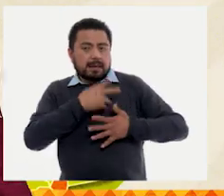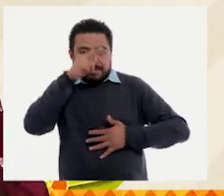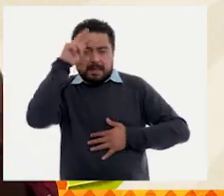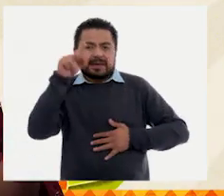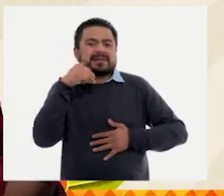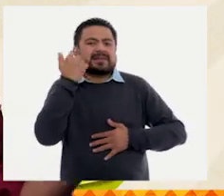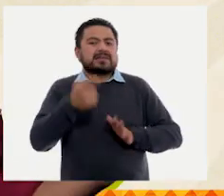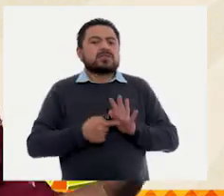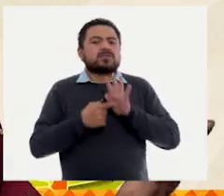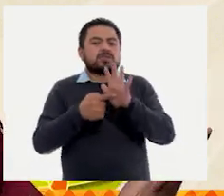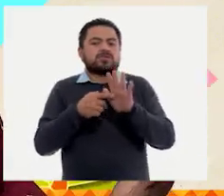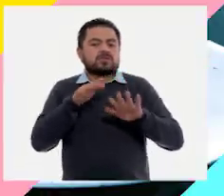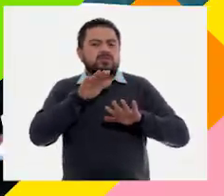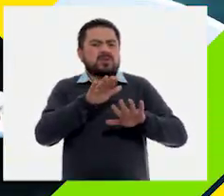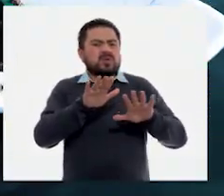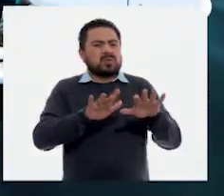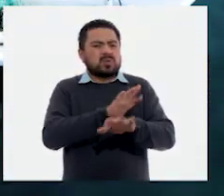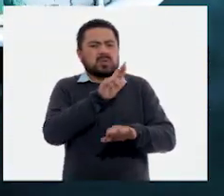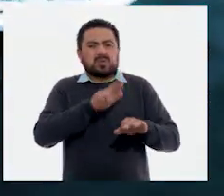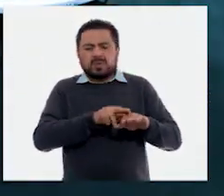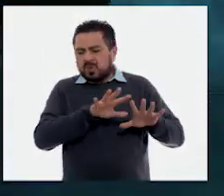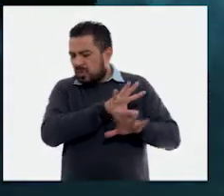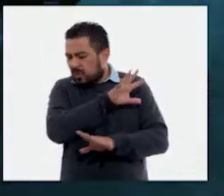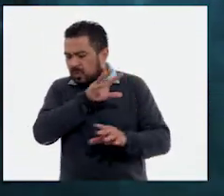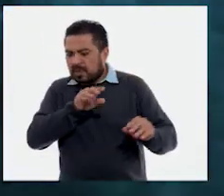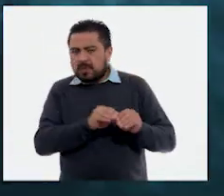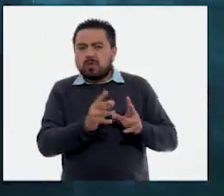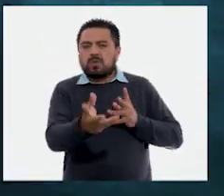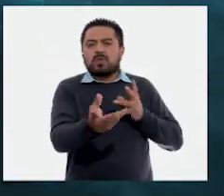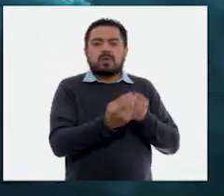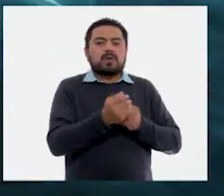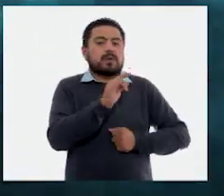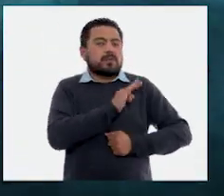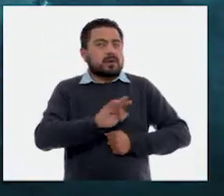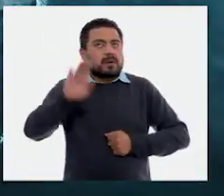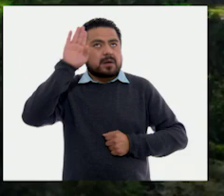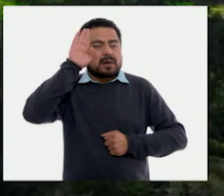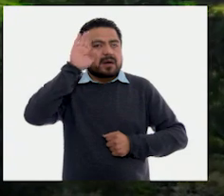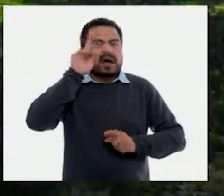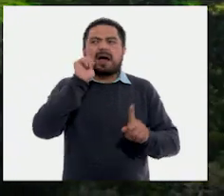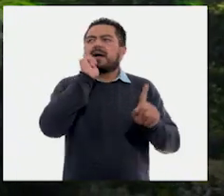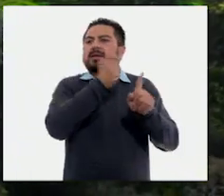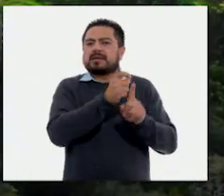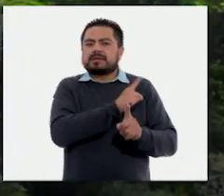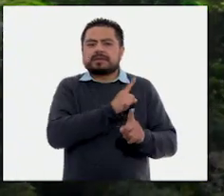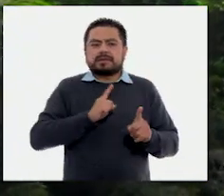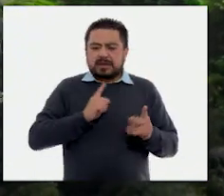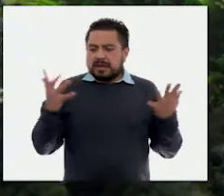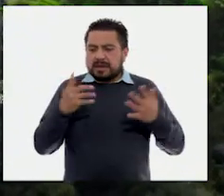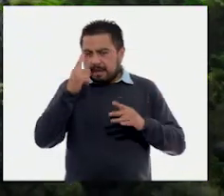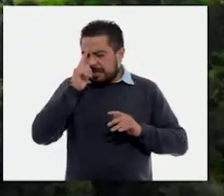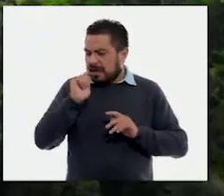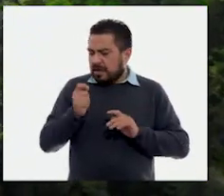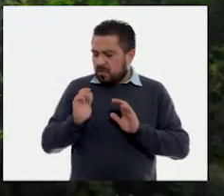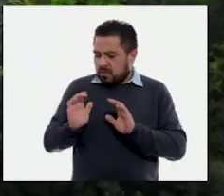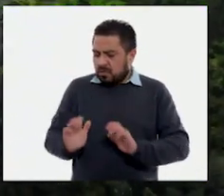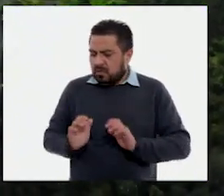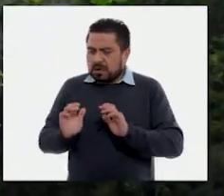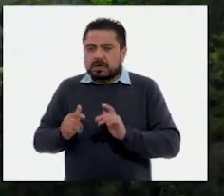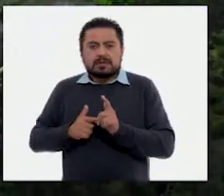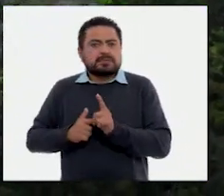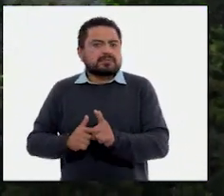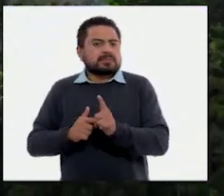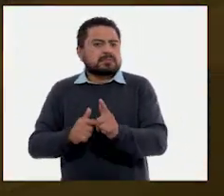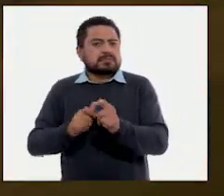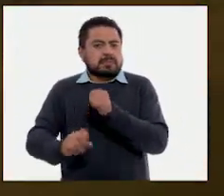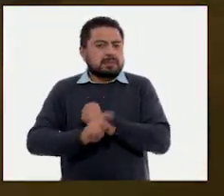queremos mostrarte su grandeza. Así juntos podemos pensar en todo lo que tenemos que hacer para cuidarlo y que siga siendo un